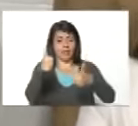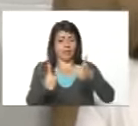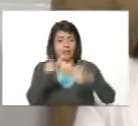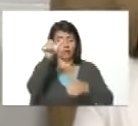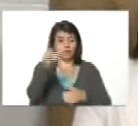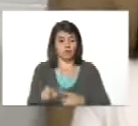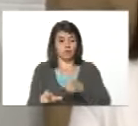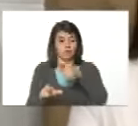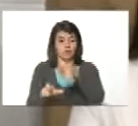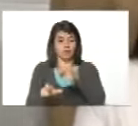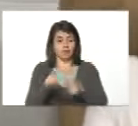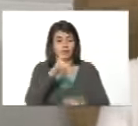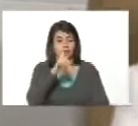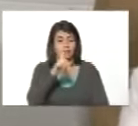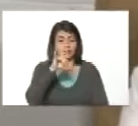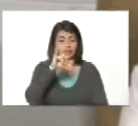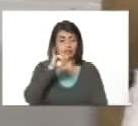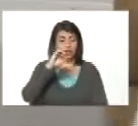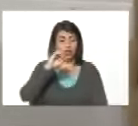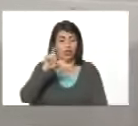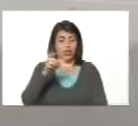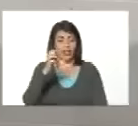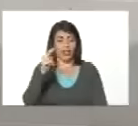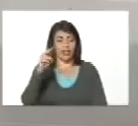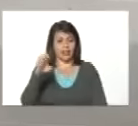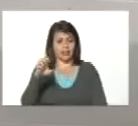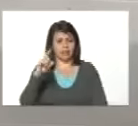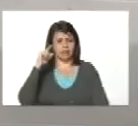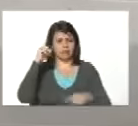y pusieron a Diógenes Escalante, que se les volvió loco.